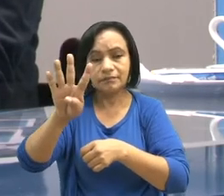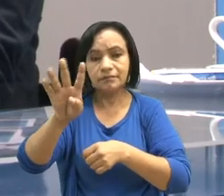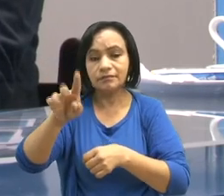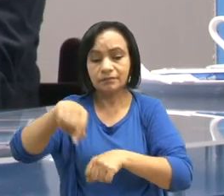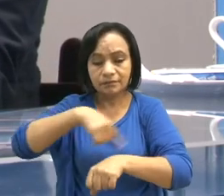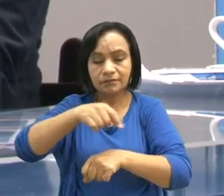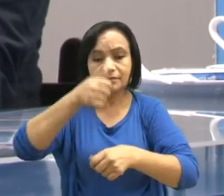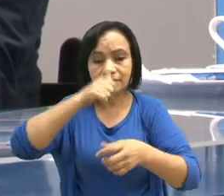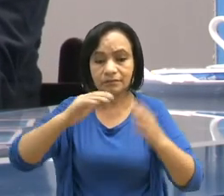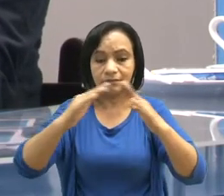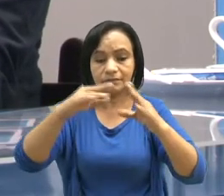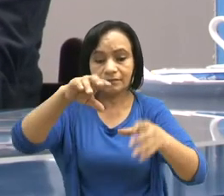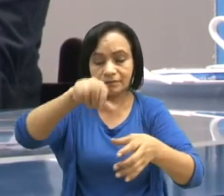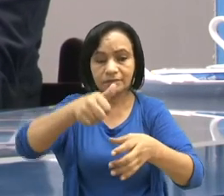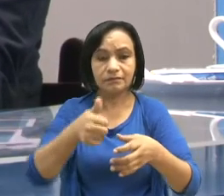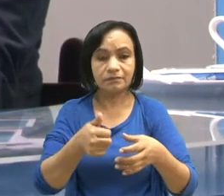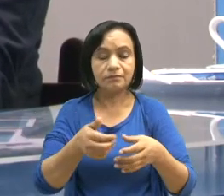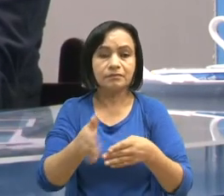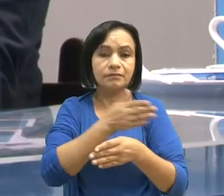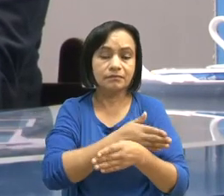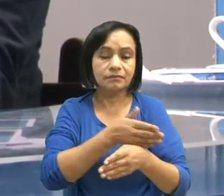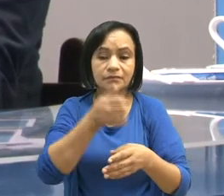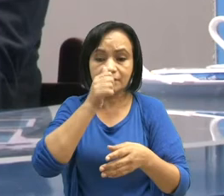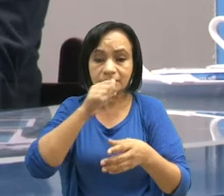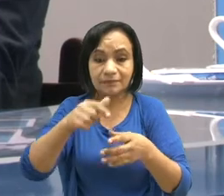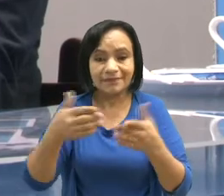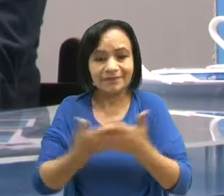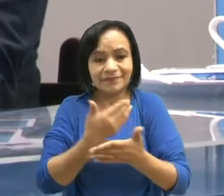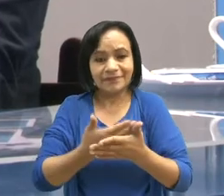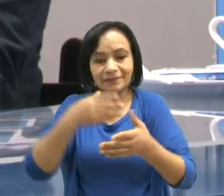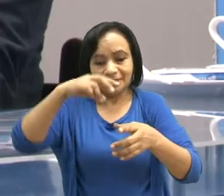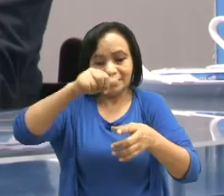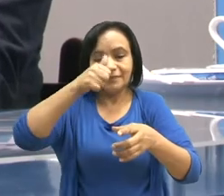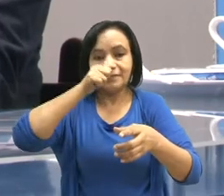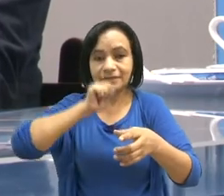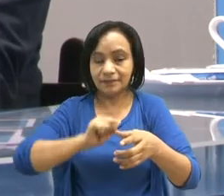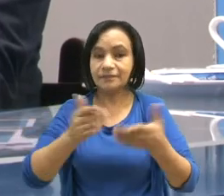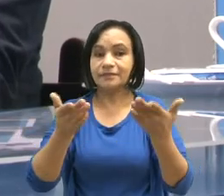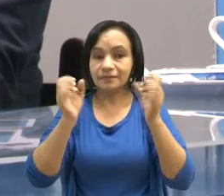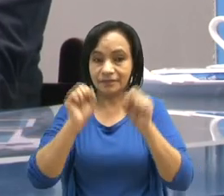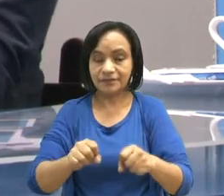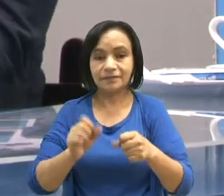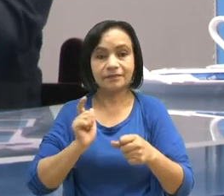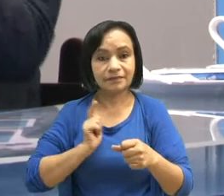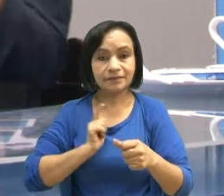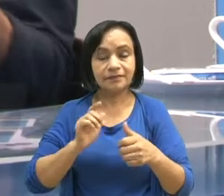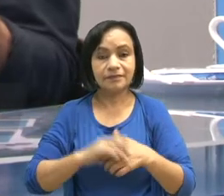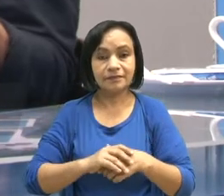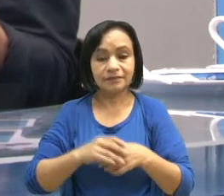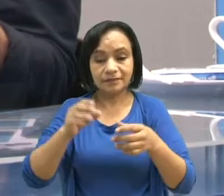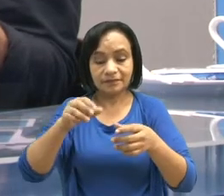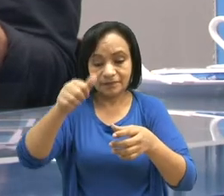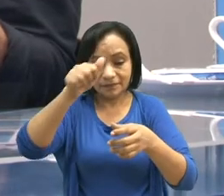en su casa. Que el que no tenía agua potable va a tener 24 horas de agua al día en su casa. Tenemos esos